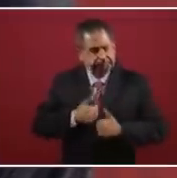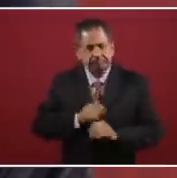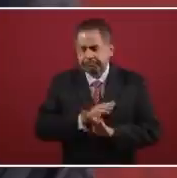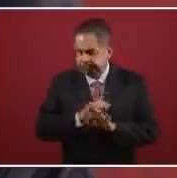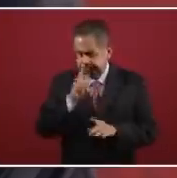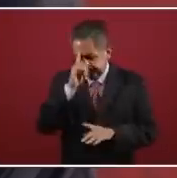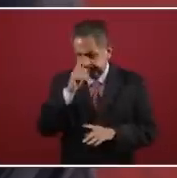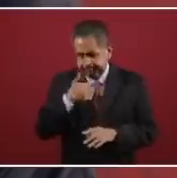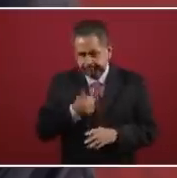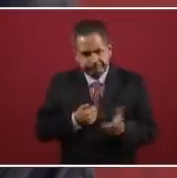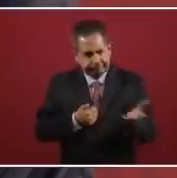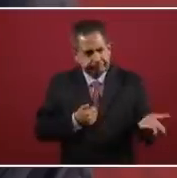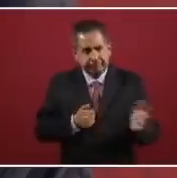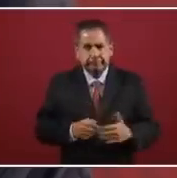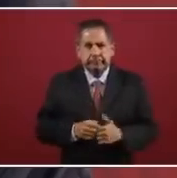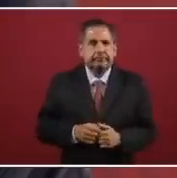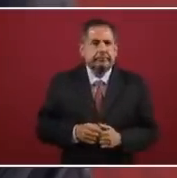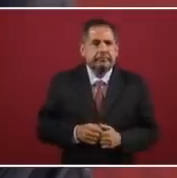porque